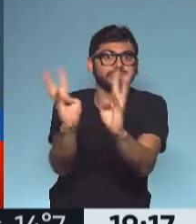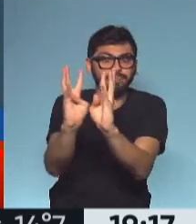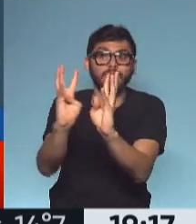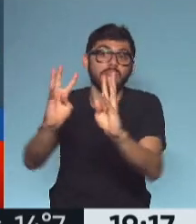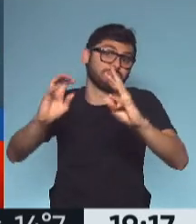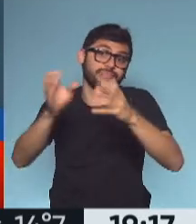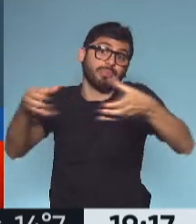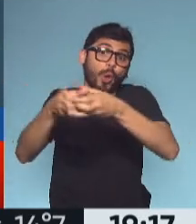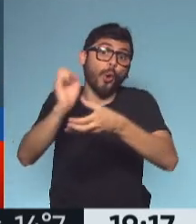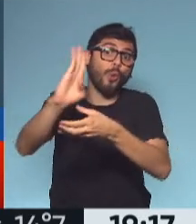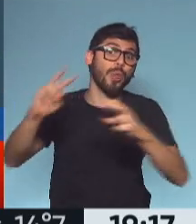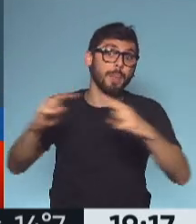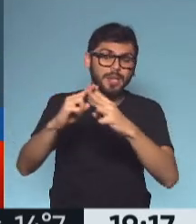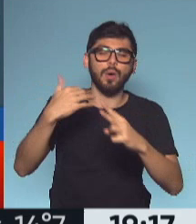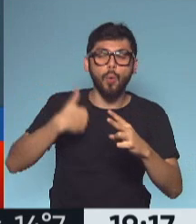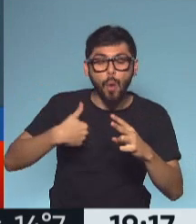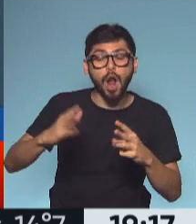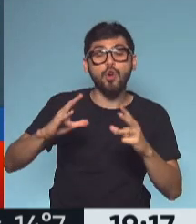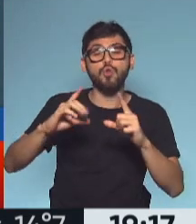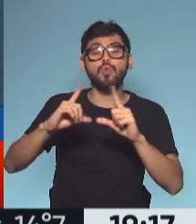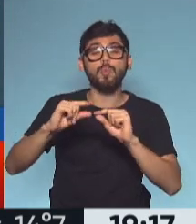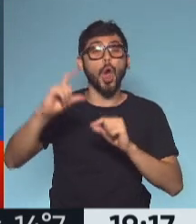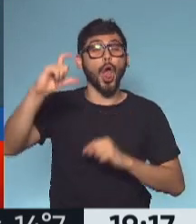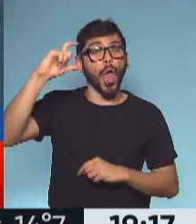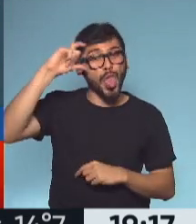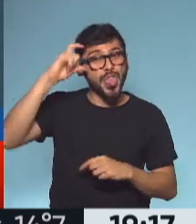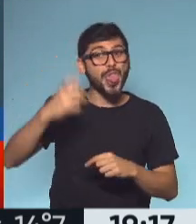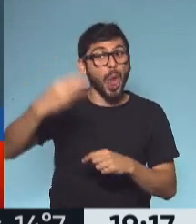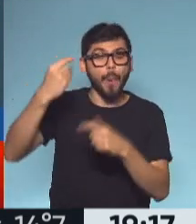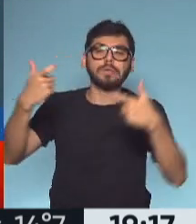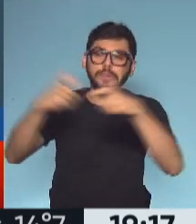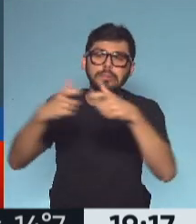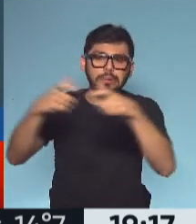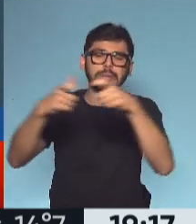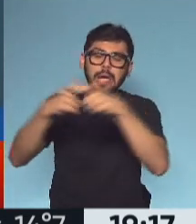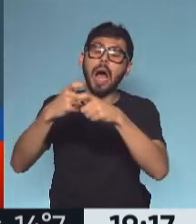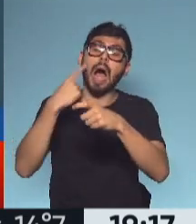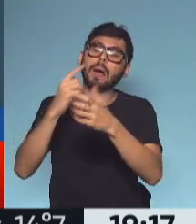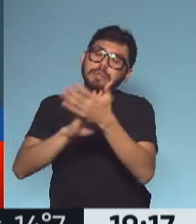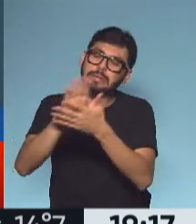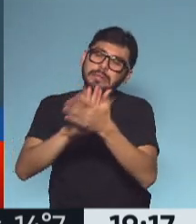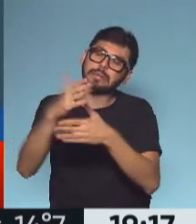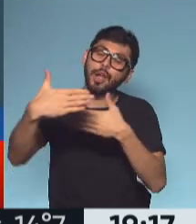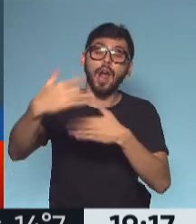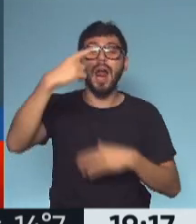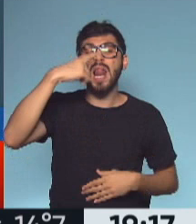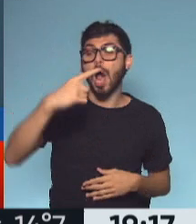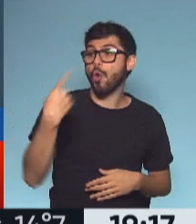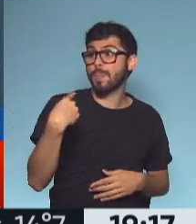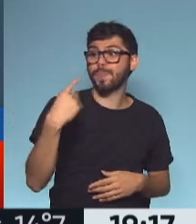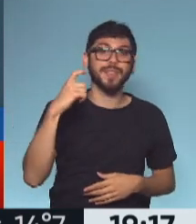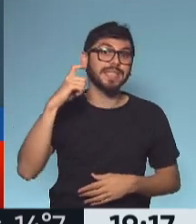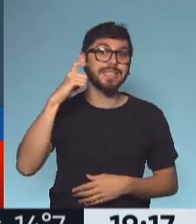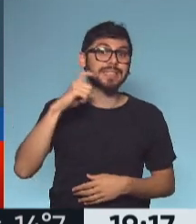10ª renegociación de la deuda que tendrá, si todo sale bien, Argentina con el organismo. La última la había realizado Axel Kicillof